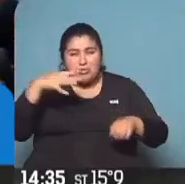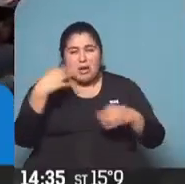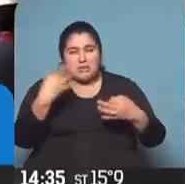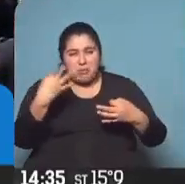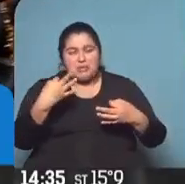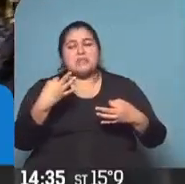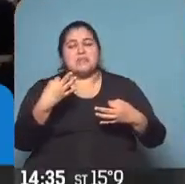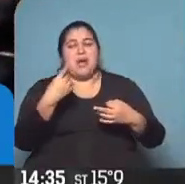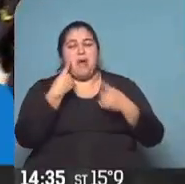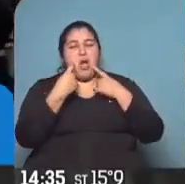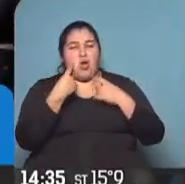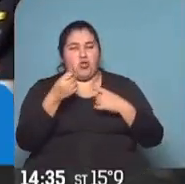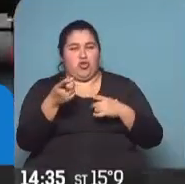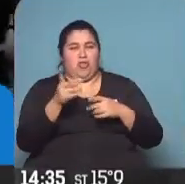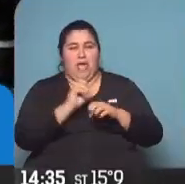vehículos